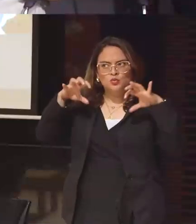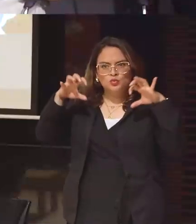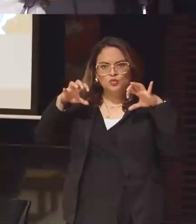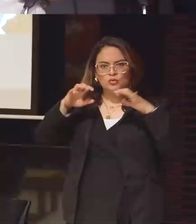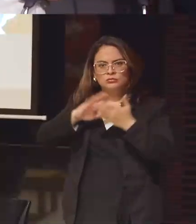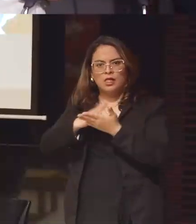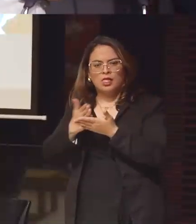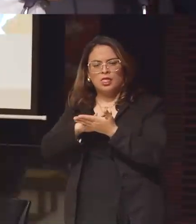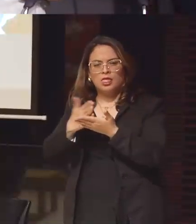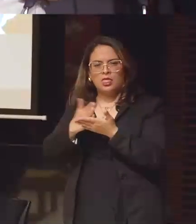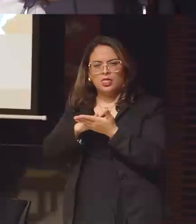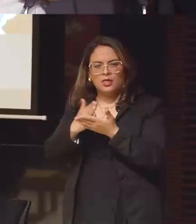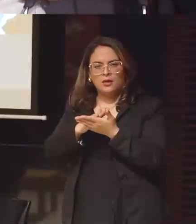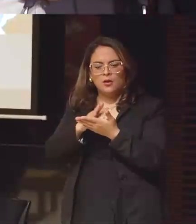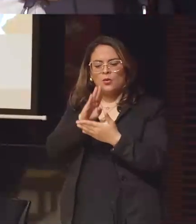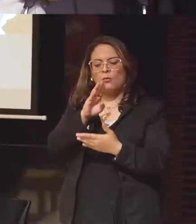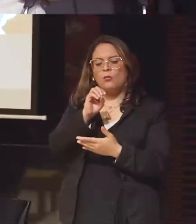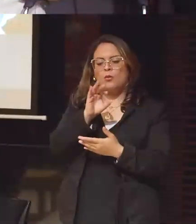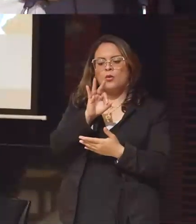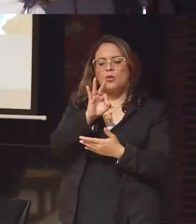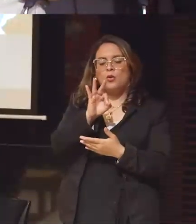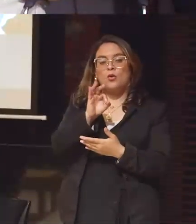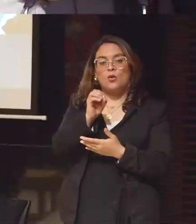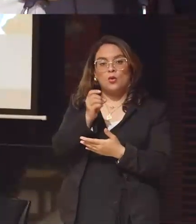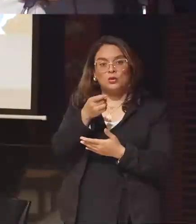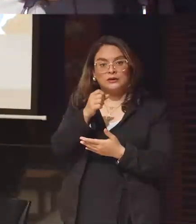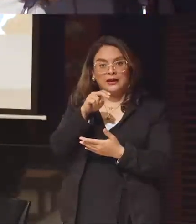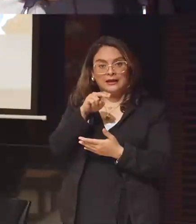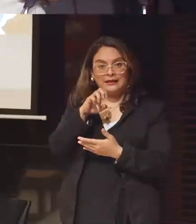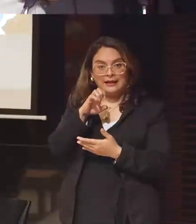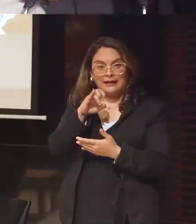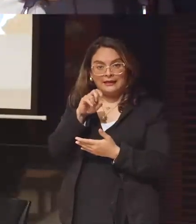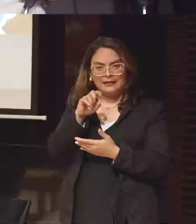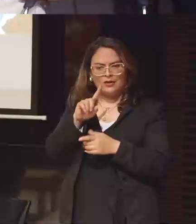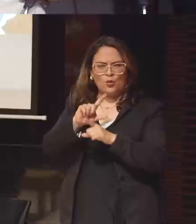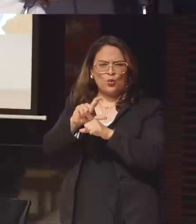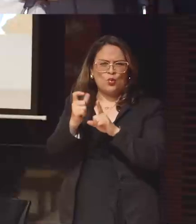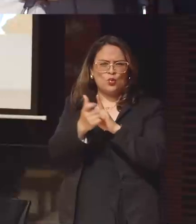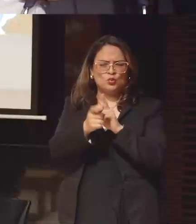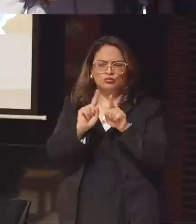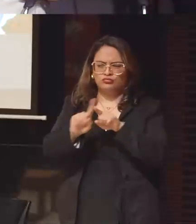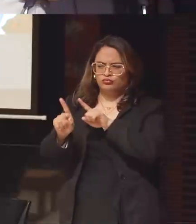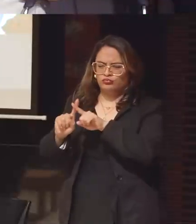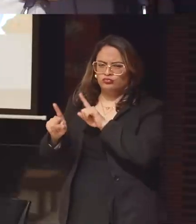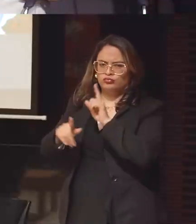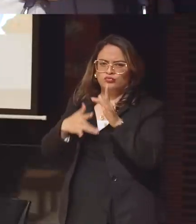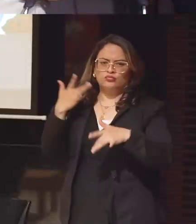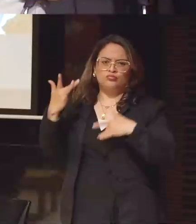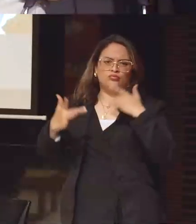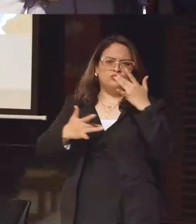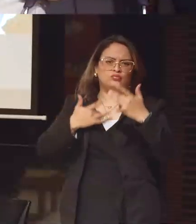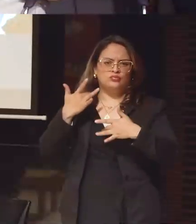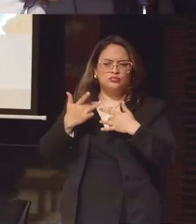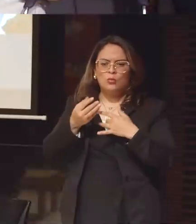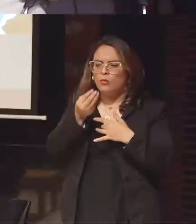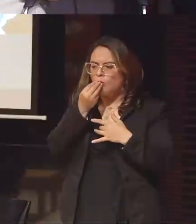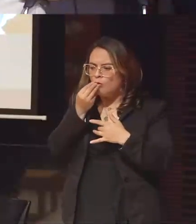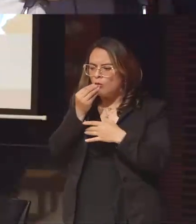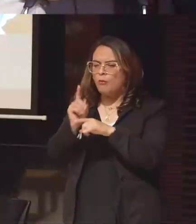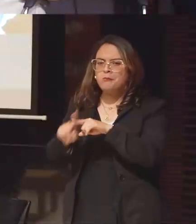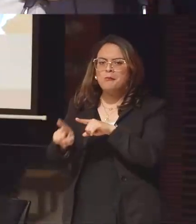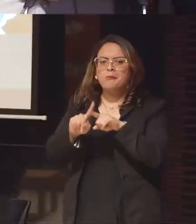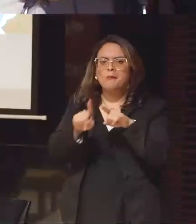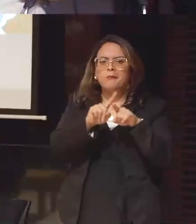es entender que tenemos que vivir con las culturas, pero también que las disfrutamos, toda la gastronomía que tenemos,